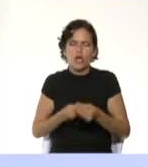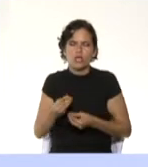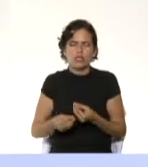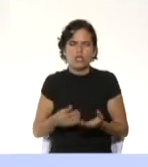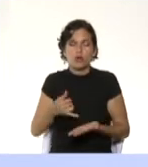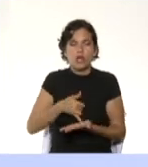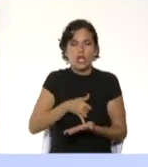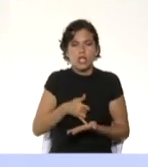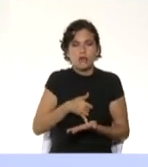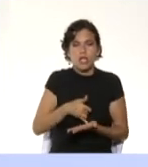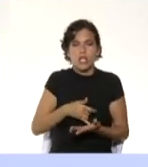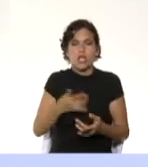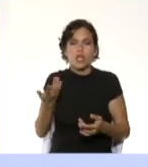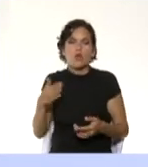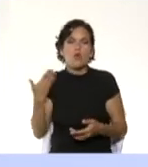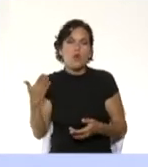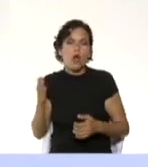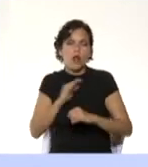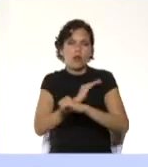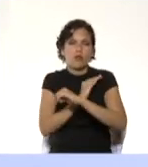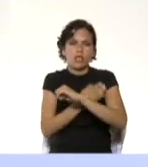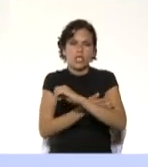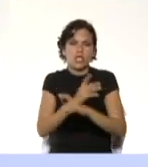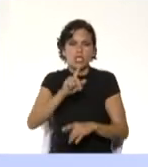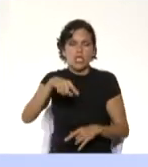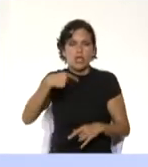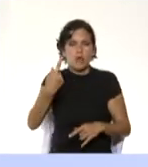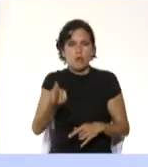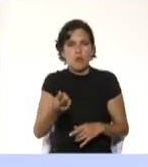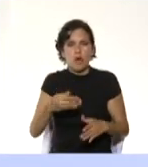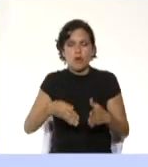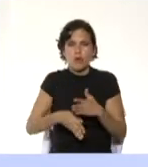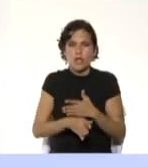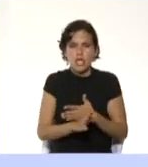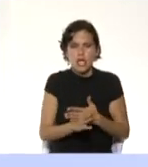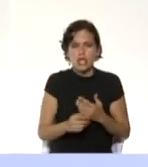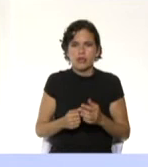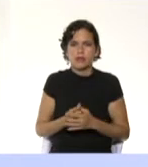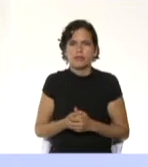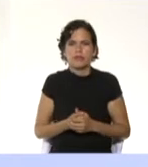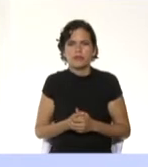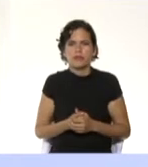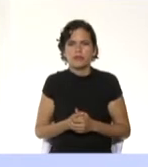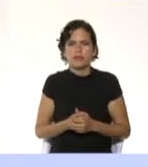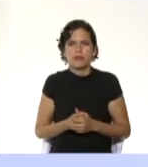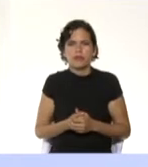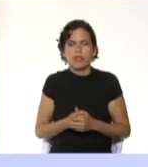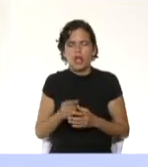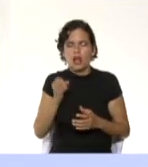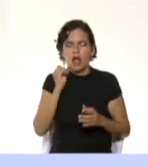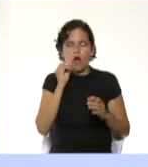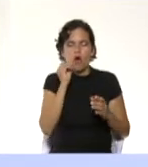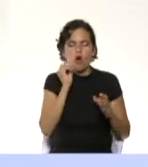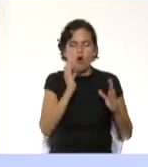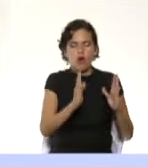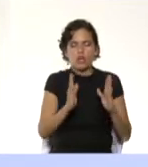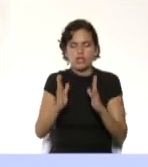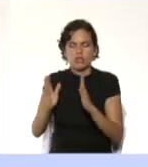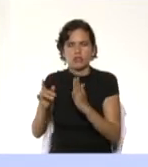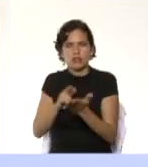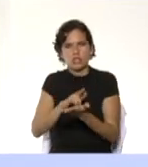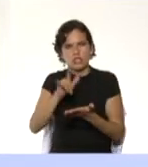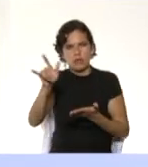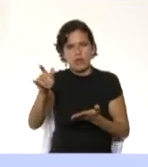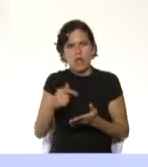cuáles debilidades tengo y cuáles fortalezas. Luego voy a ir a la organización de ese